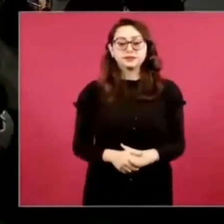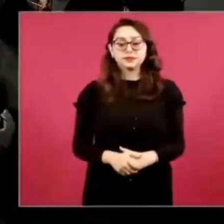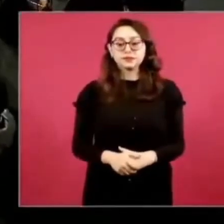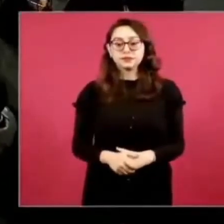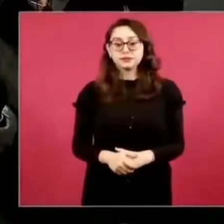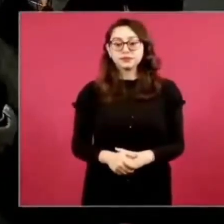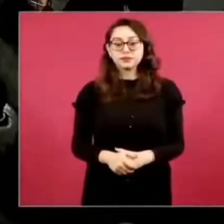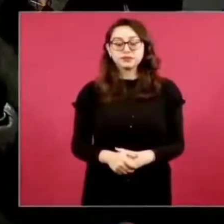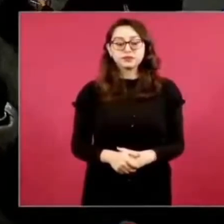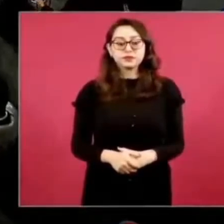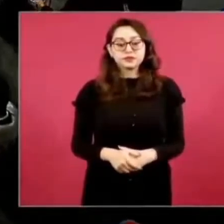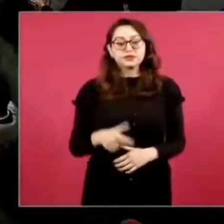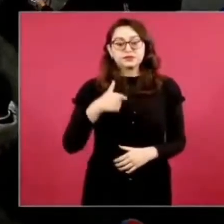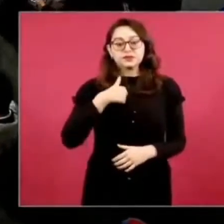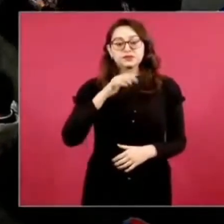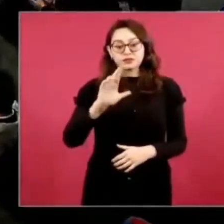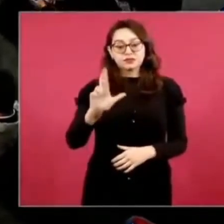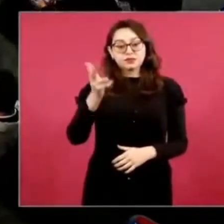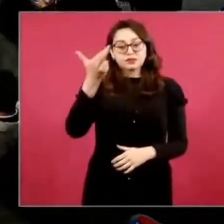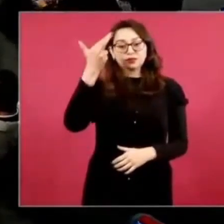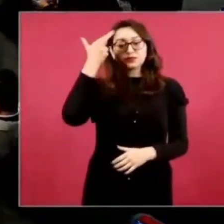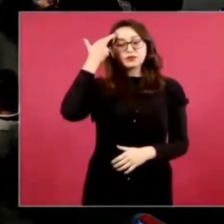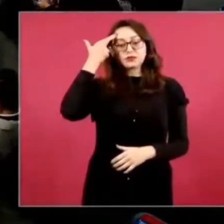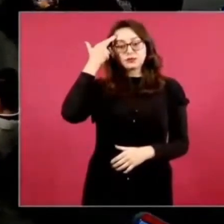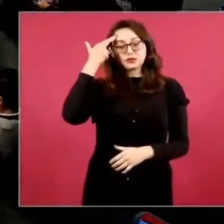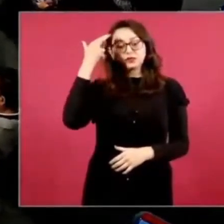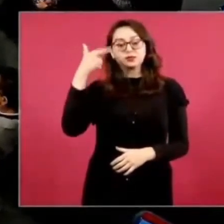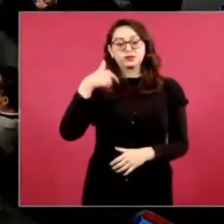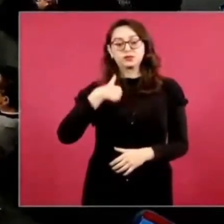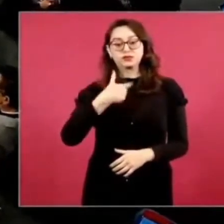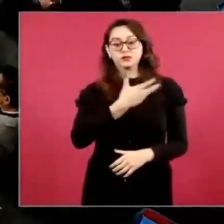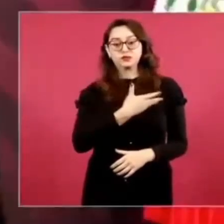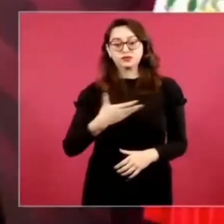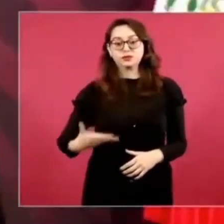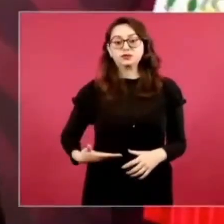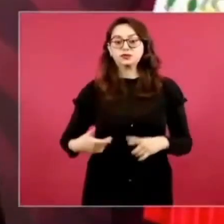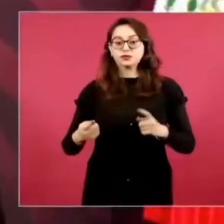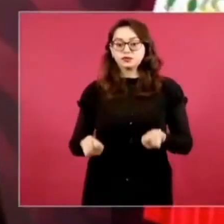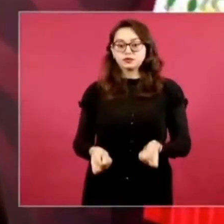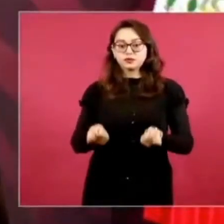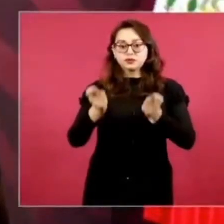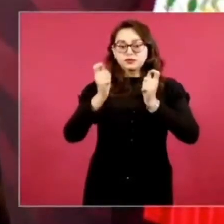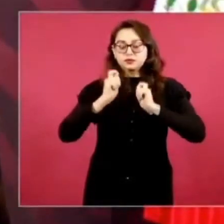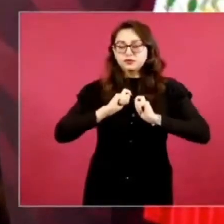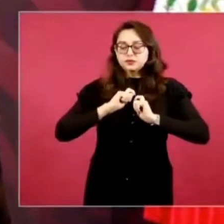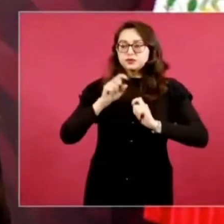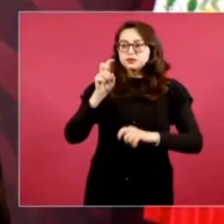año sin producir la refinería de Madero.